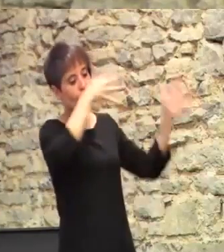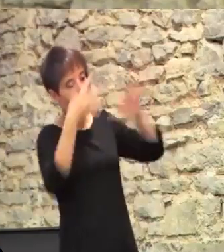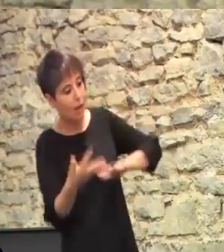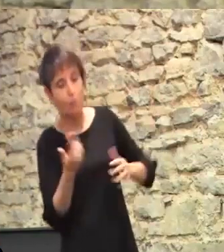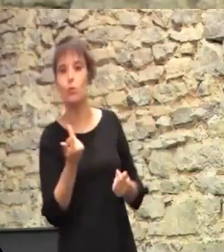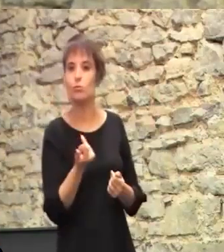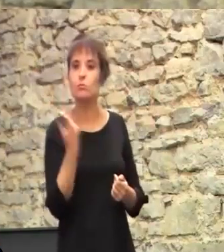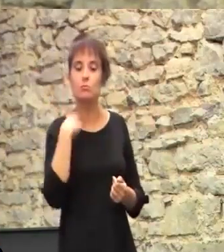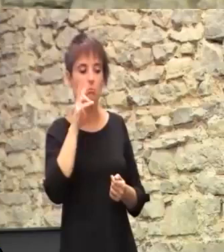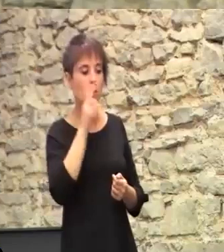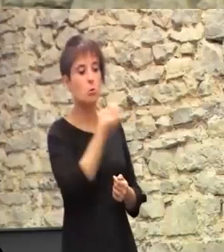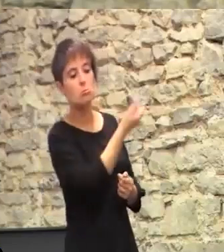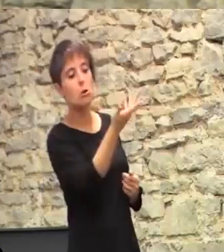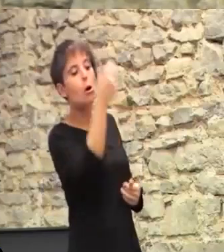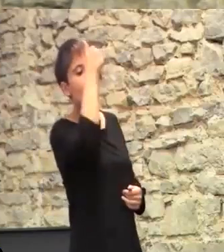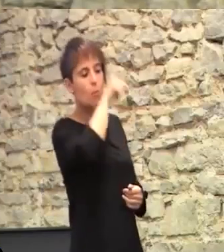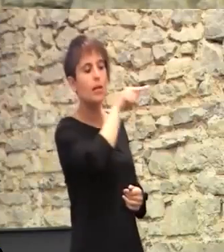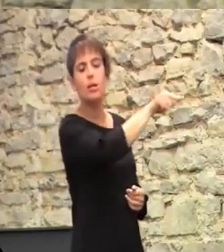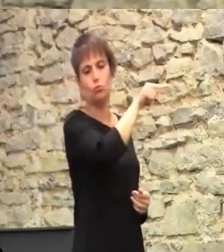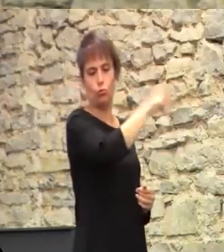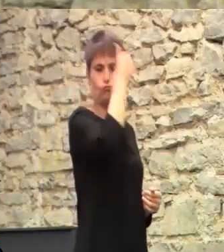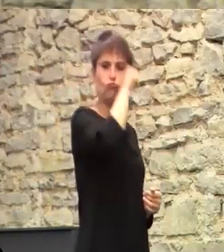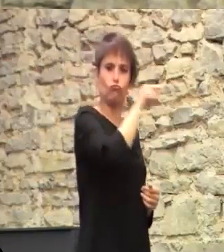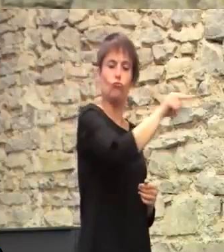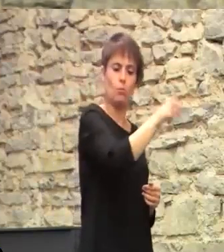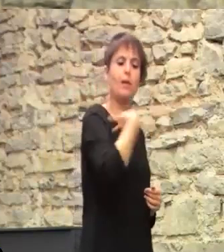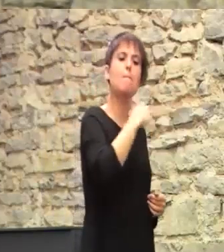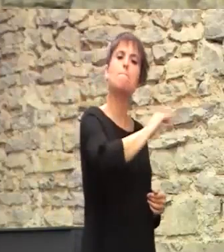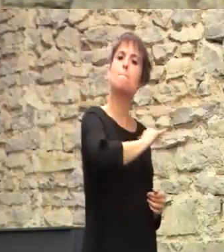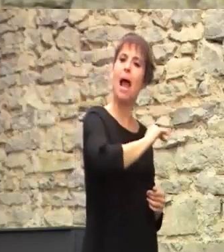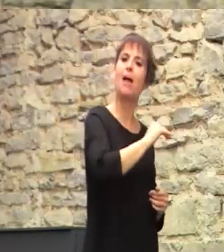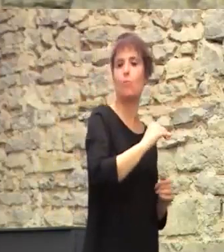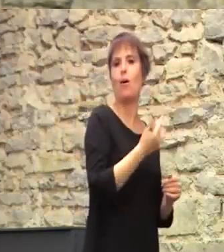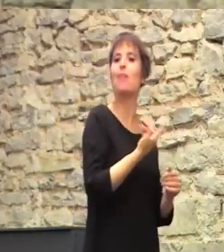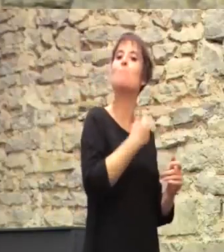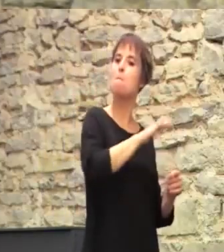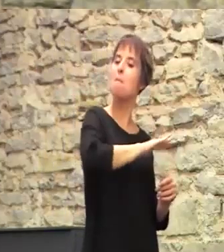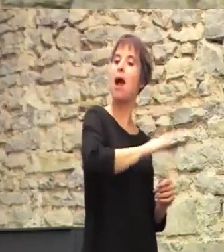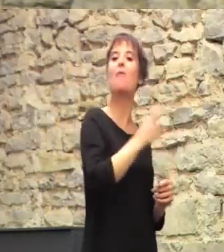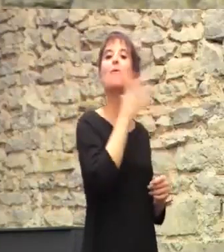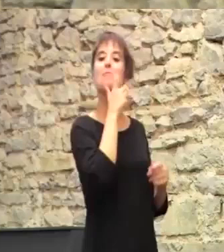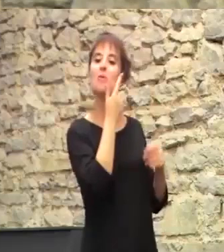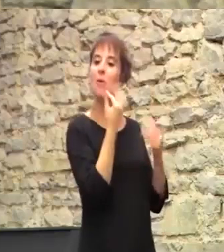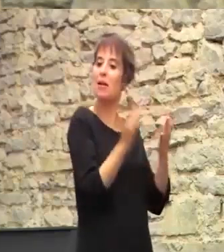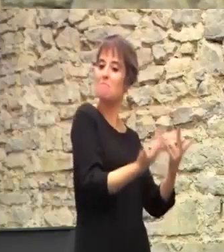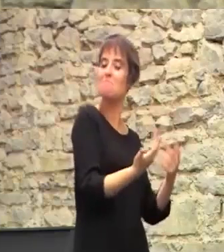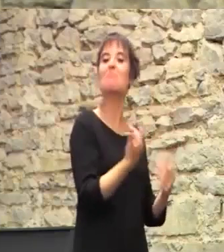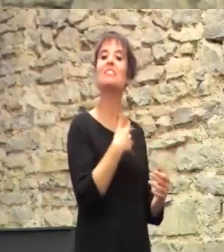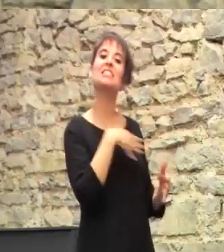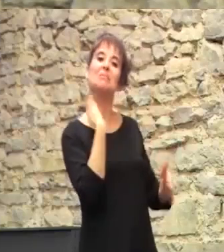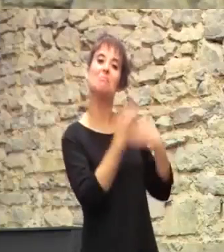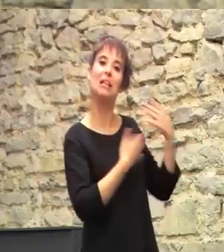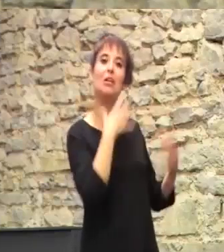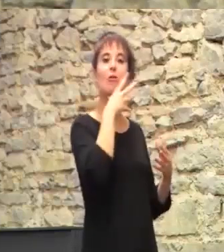hombres decimos no no pero este es un este este último majo porque es más menos igualitario más menos